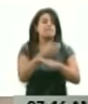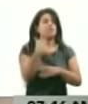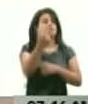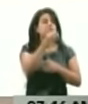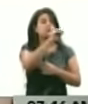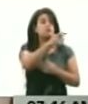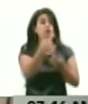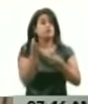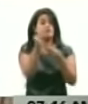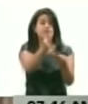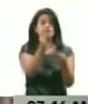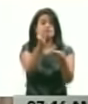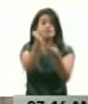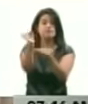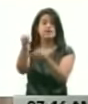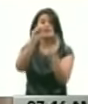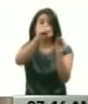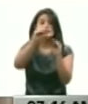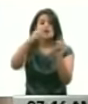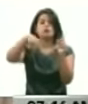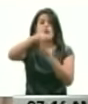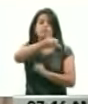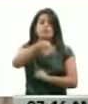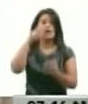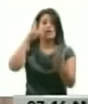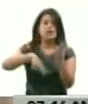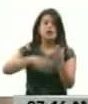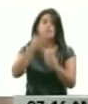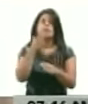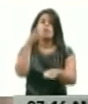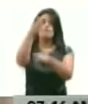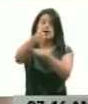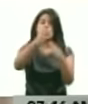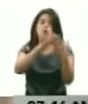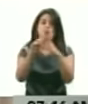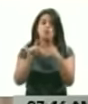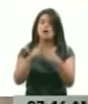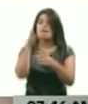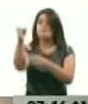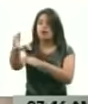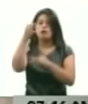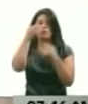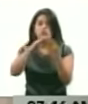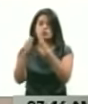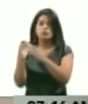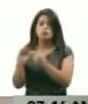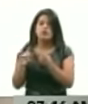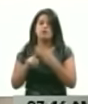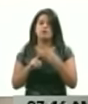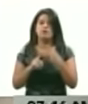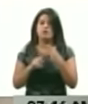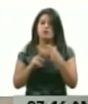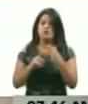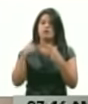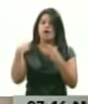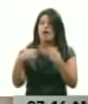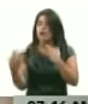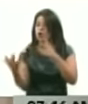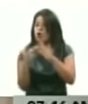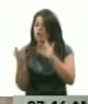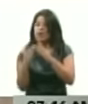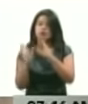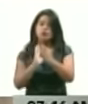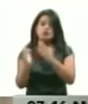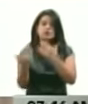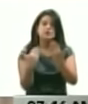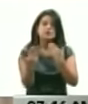lectores. Y salir a buscar lectores es que van a la comuna, van al consejo comunal, van, tienen relación permanente